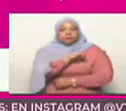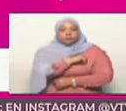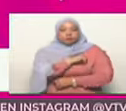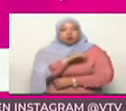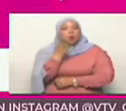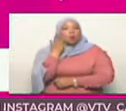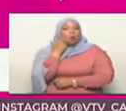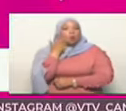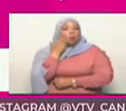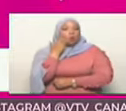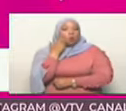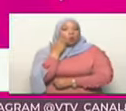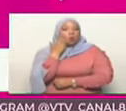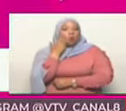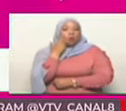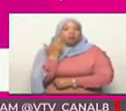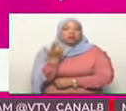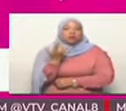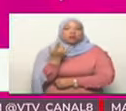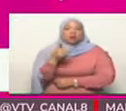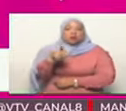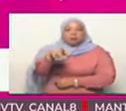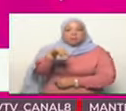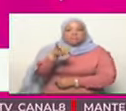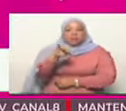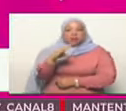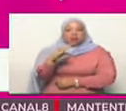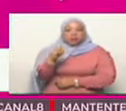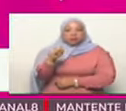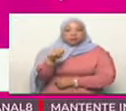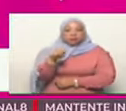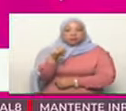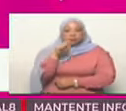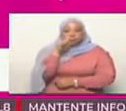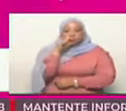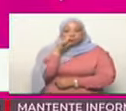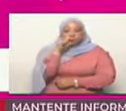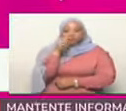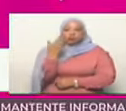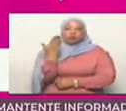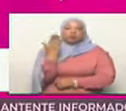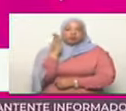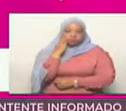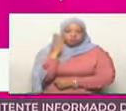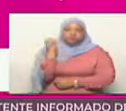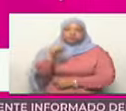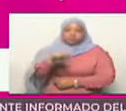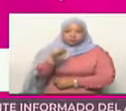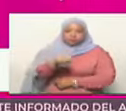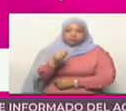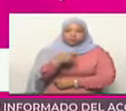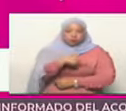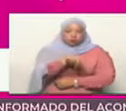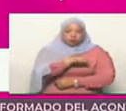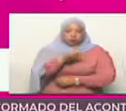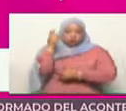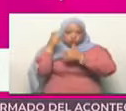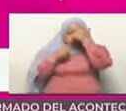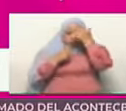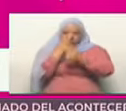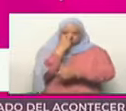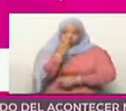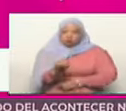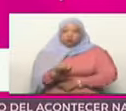madre de la Mancha, el Picasso es de mi madre. ¿Tu madre es de La Mancha? Sí. Allá estuvo Chávez una vez. Sí,